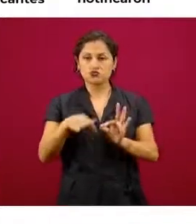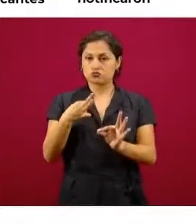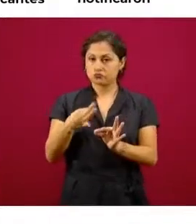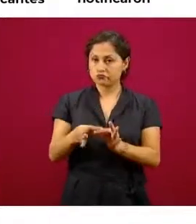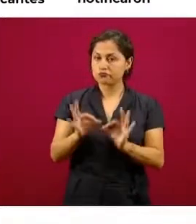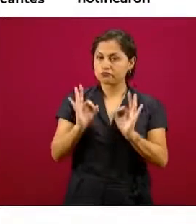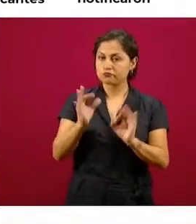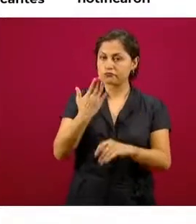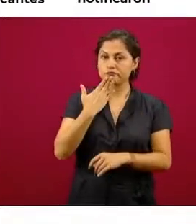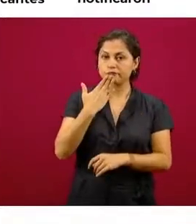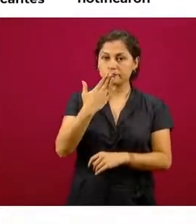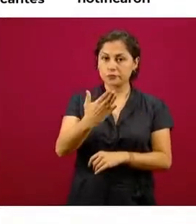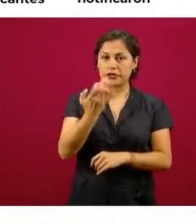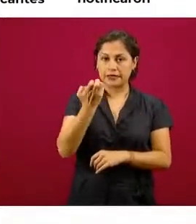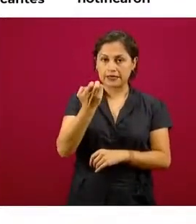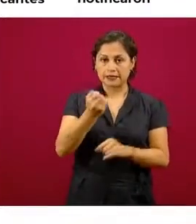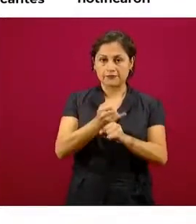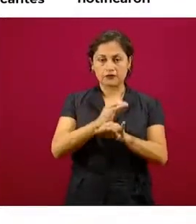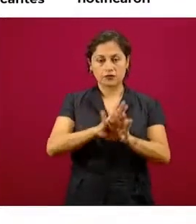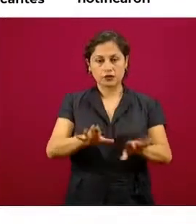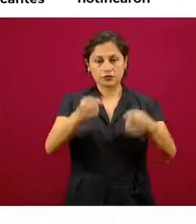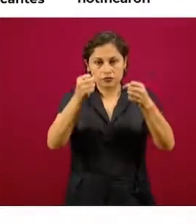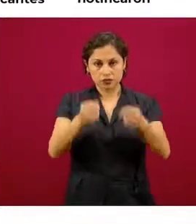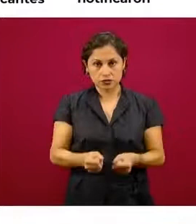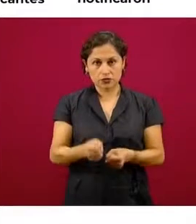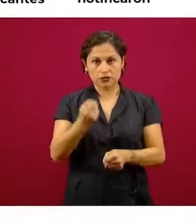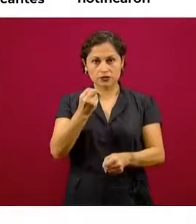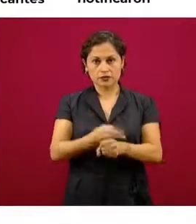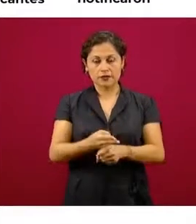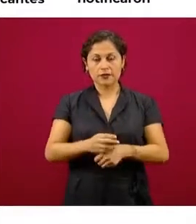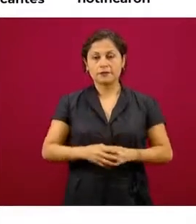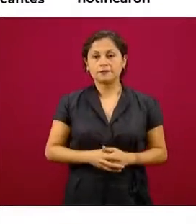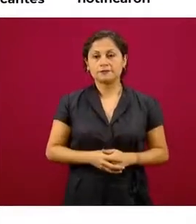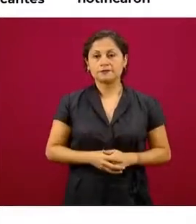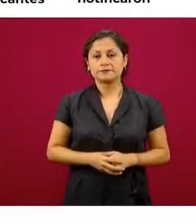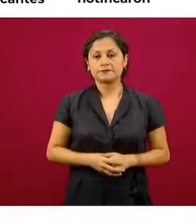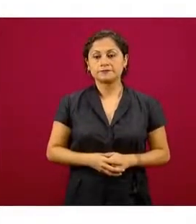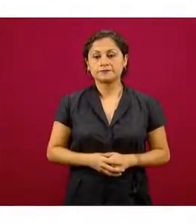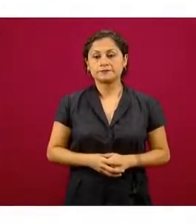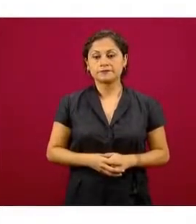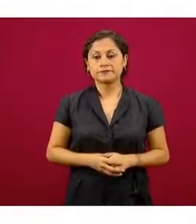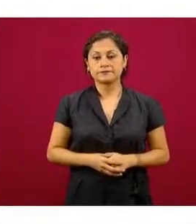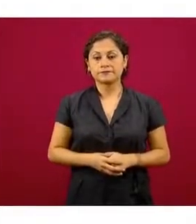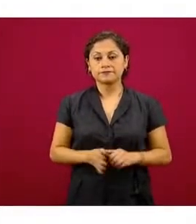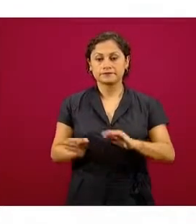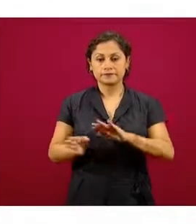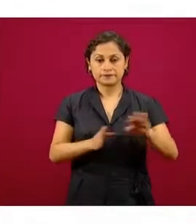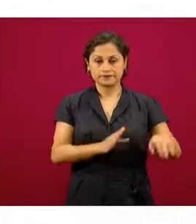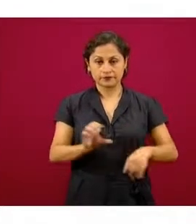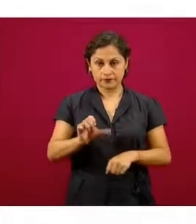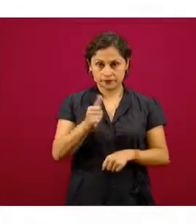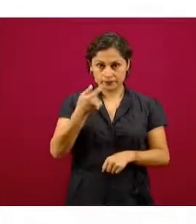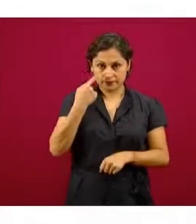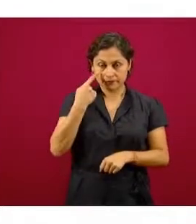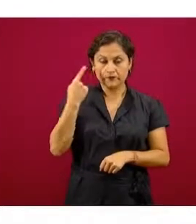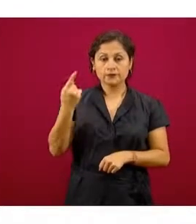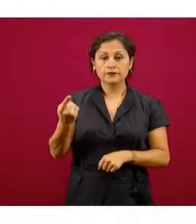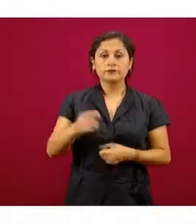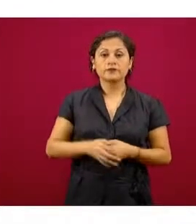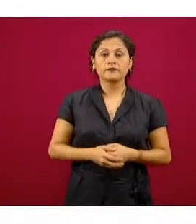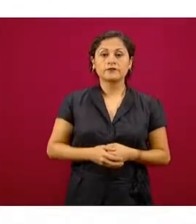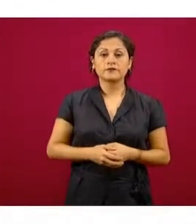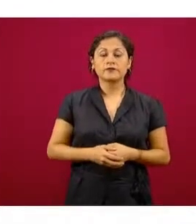y nos permite tener información confiable. Veamos las siguientes dos diapositivas. La primera es de precisamente cómo